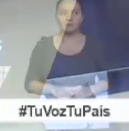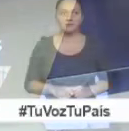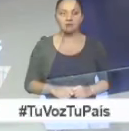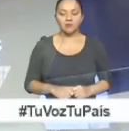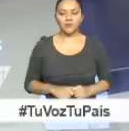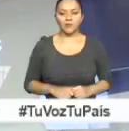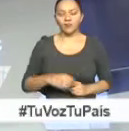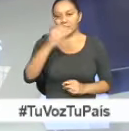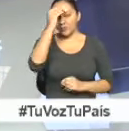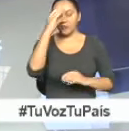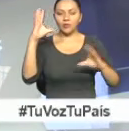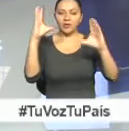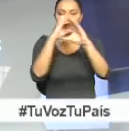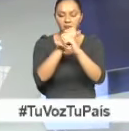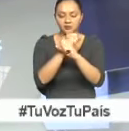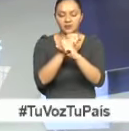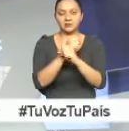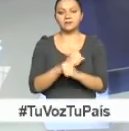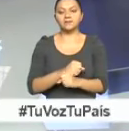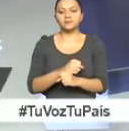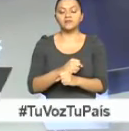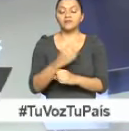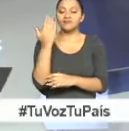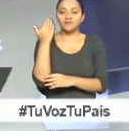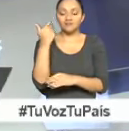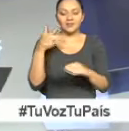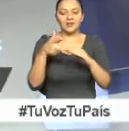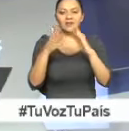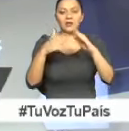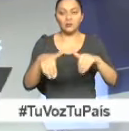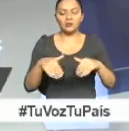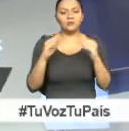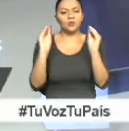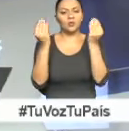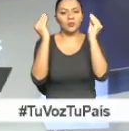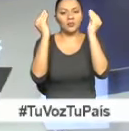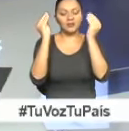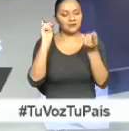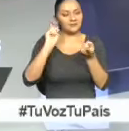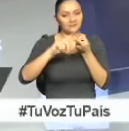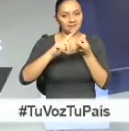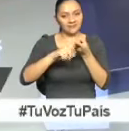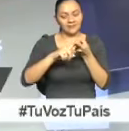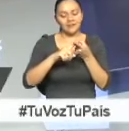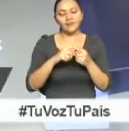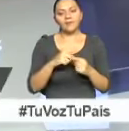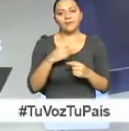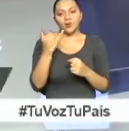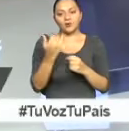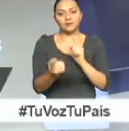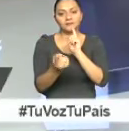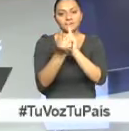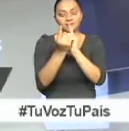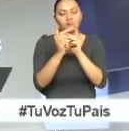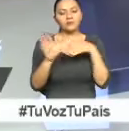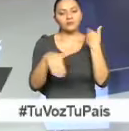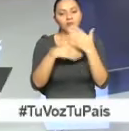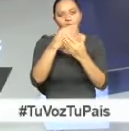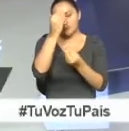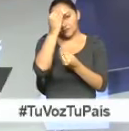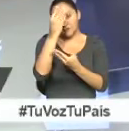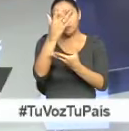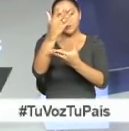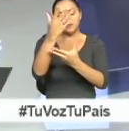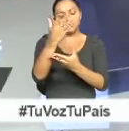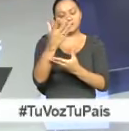Muy buenas noches. Luego de la inauguración de los Juegos Prejuveniles y Juveniles, nos encontramos con ustedes listos con toda la información